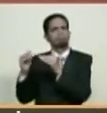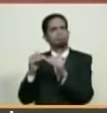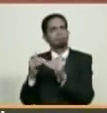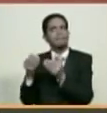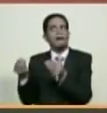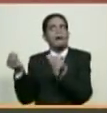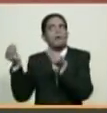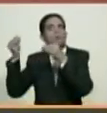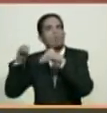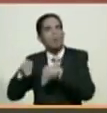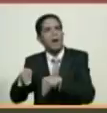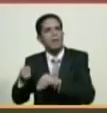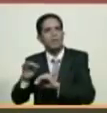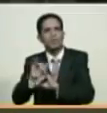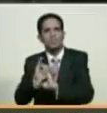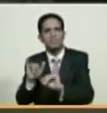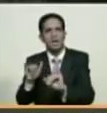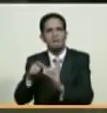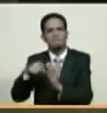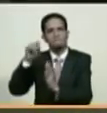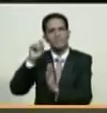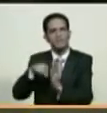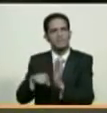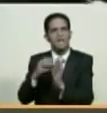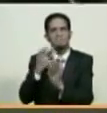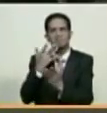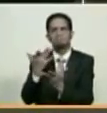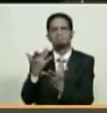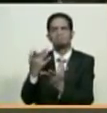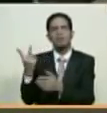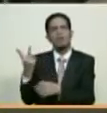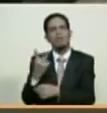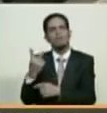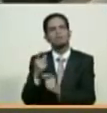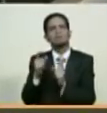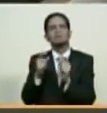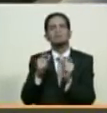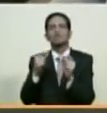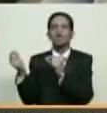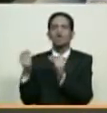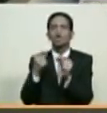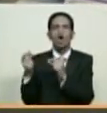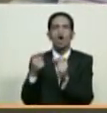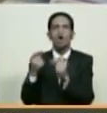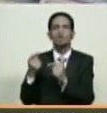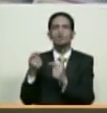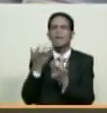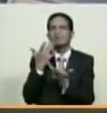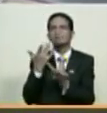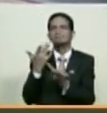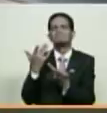de costos, la estructura de costos por tributo, de costos por salario no, porque Maduro está pagándoles el salario